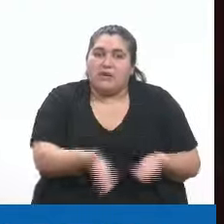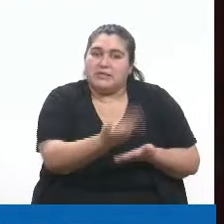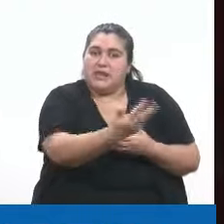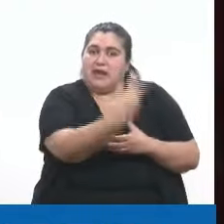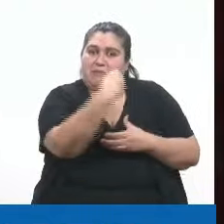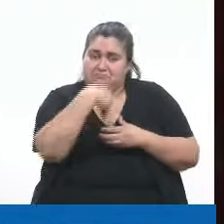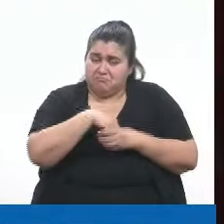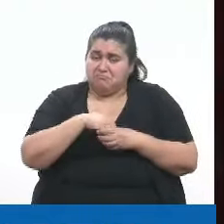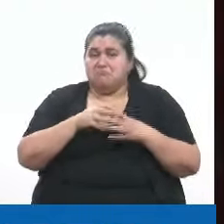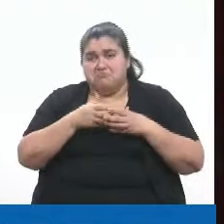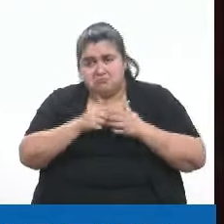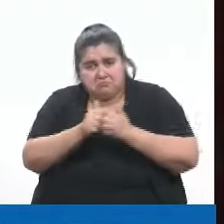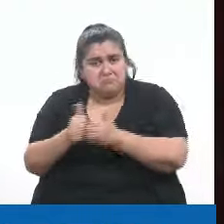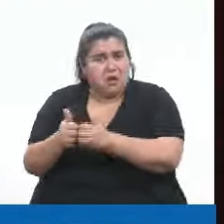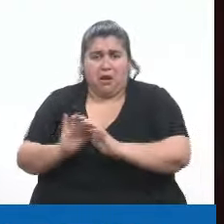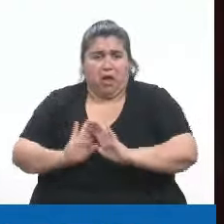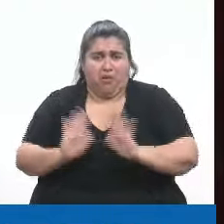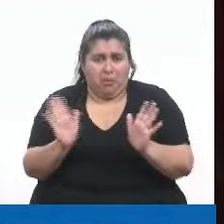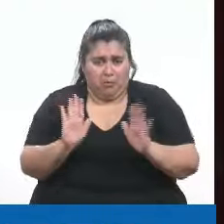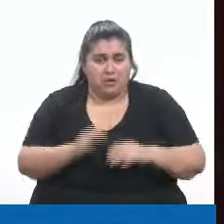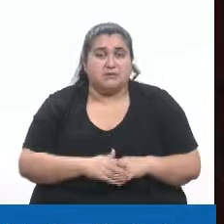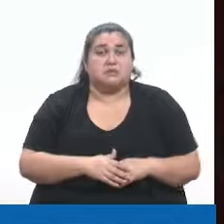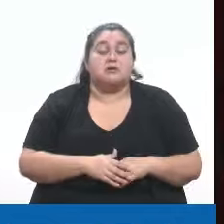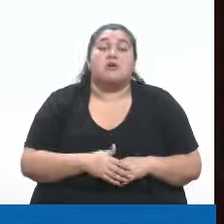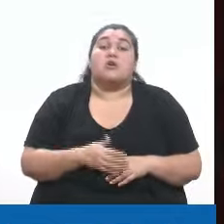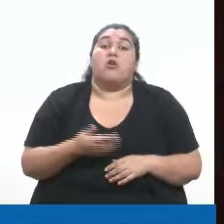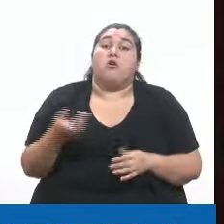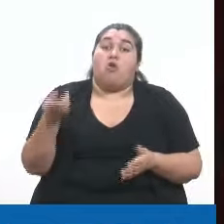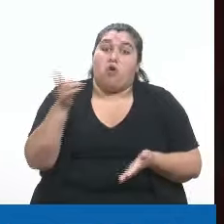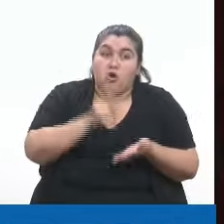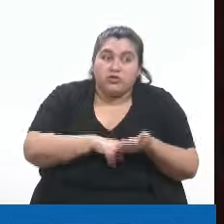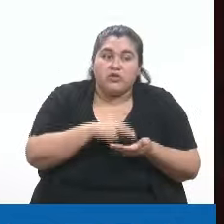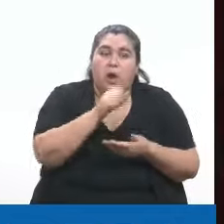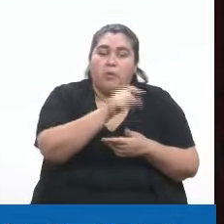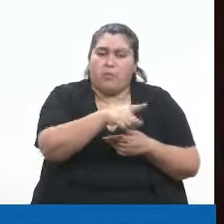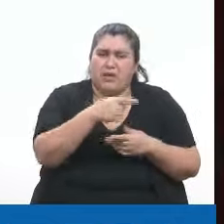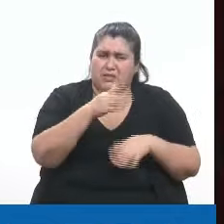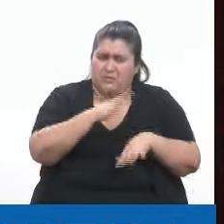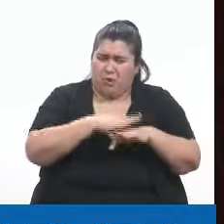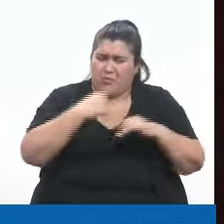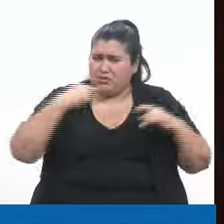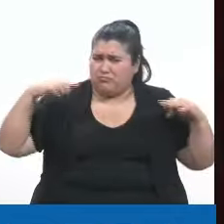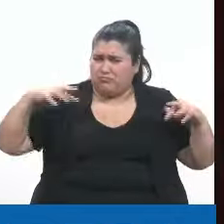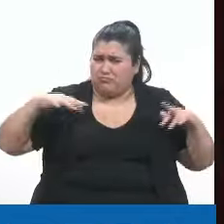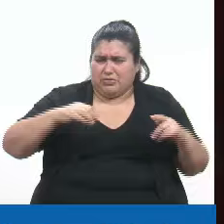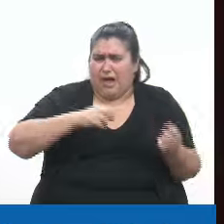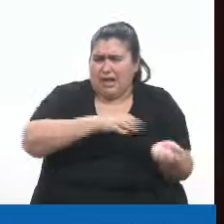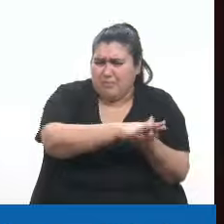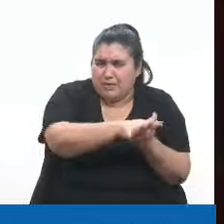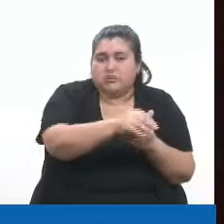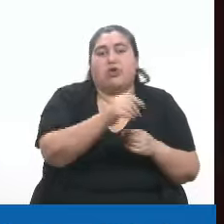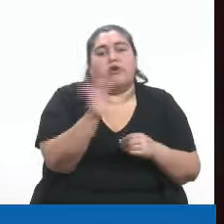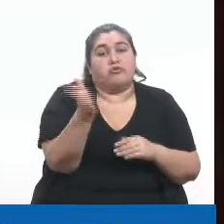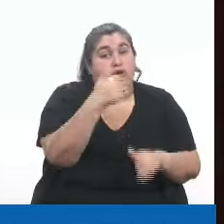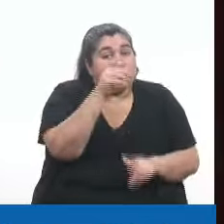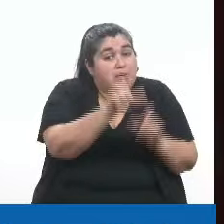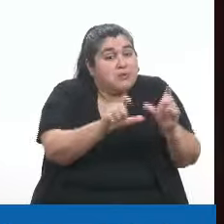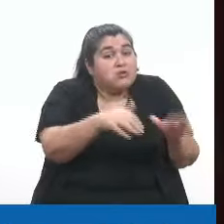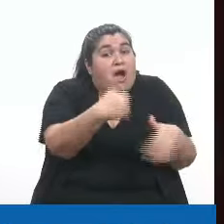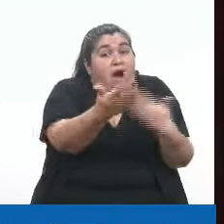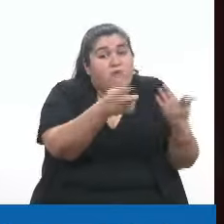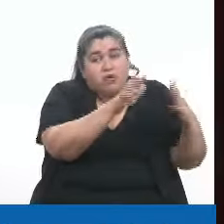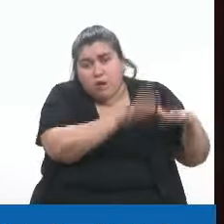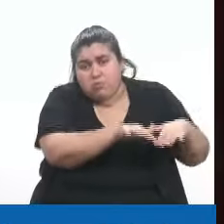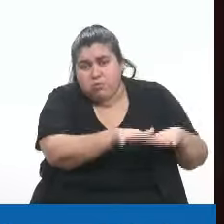nosotros eso es lo que pasó cuando de nuevo empieza la represión ya s a todos los argentinos y argentinas que estaban en la Plaza las